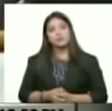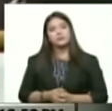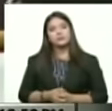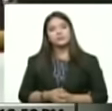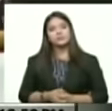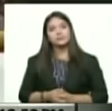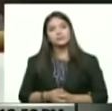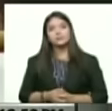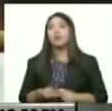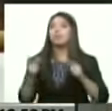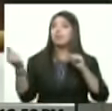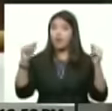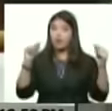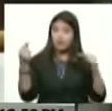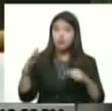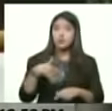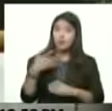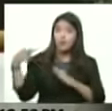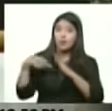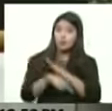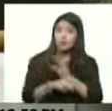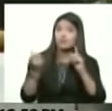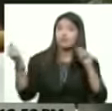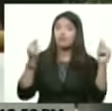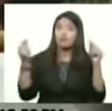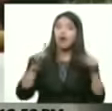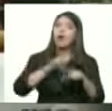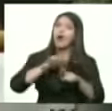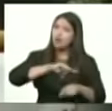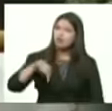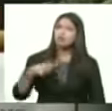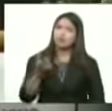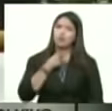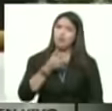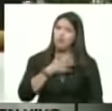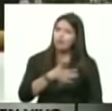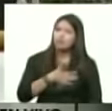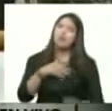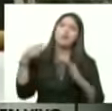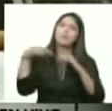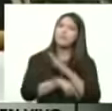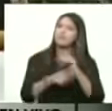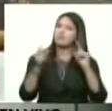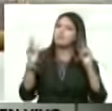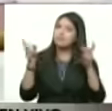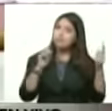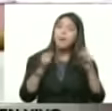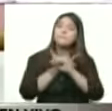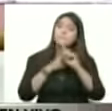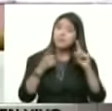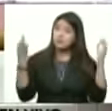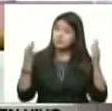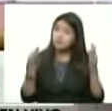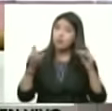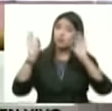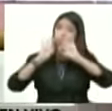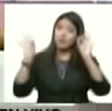más allá del debate que pudiéramos profundizar, y que a nosotros nos gusta profundizar, lo cierto es que ese es un modelo